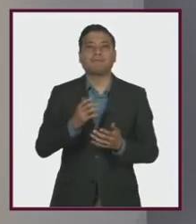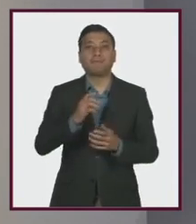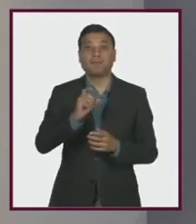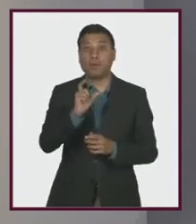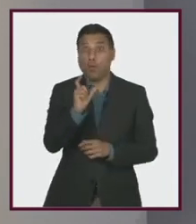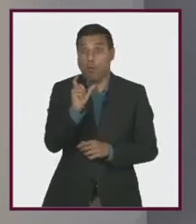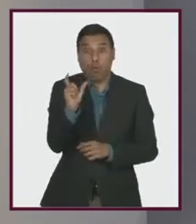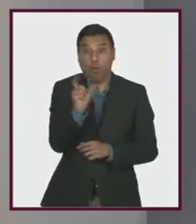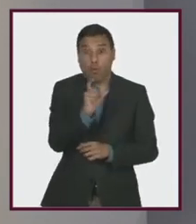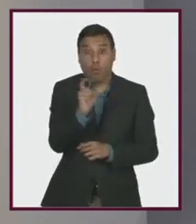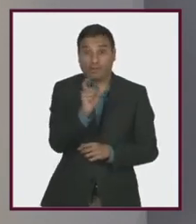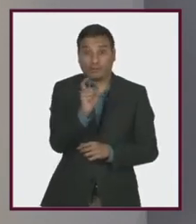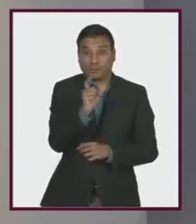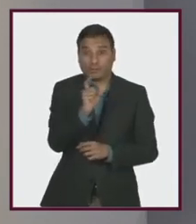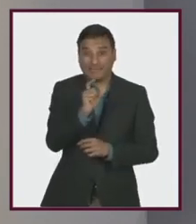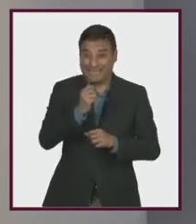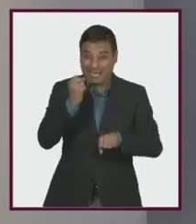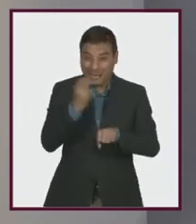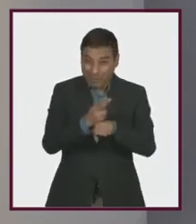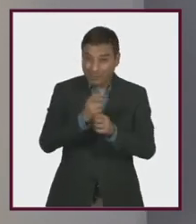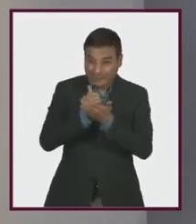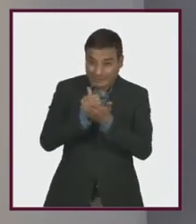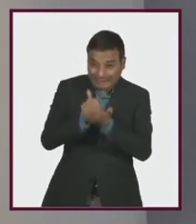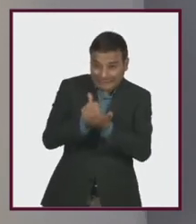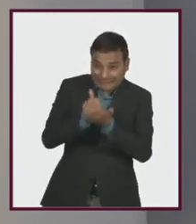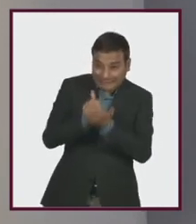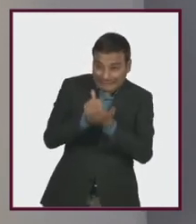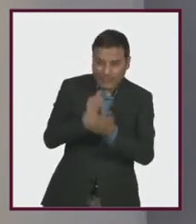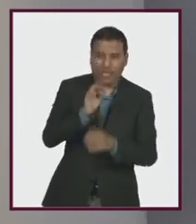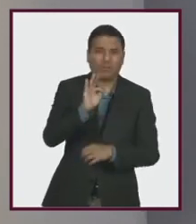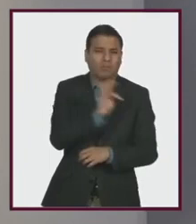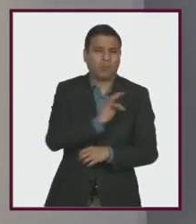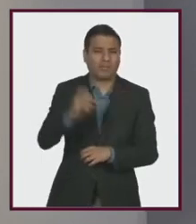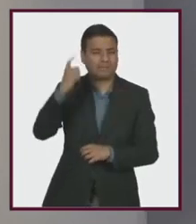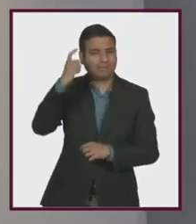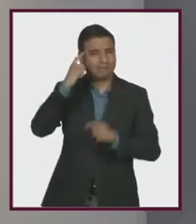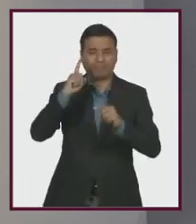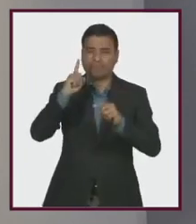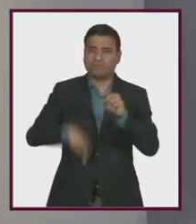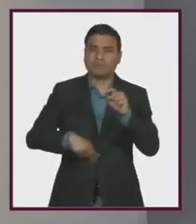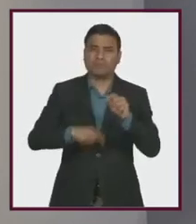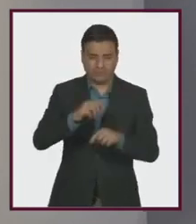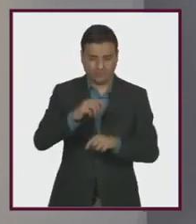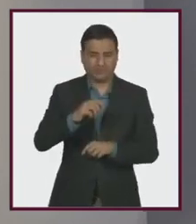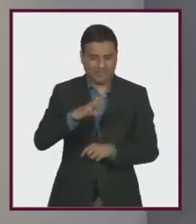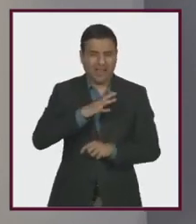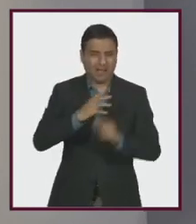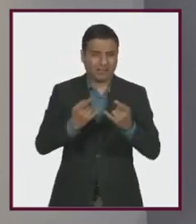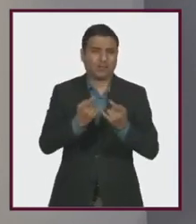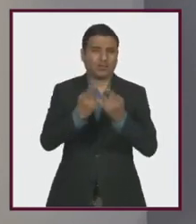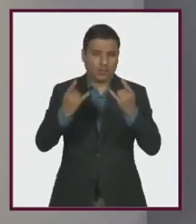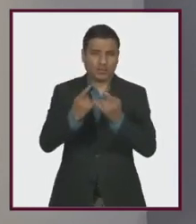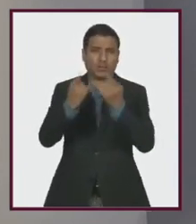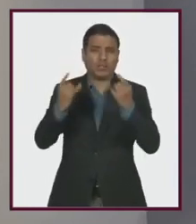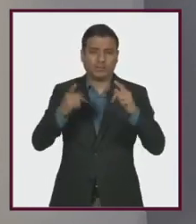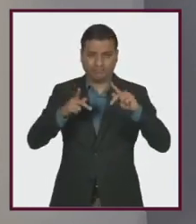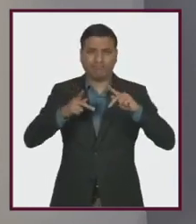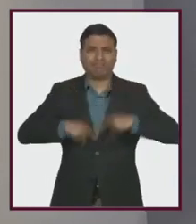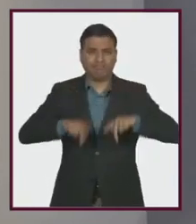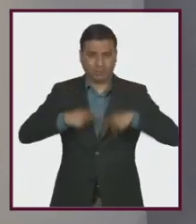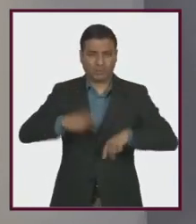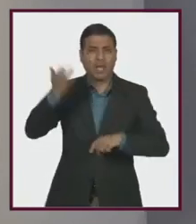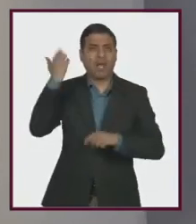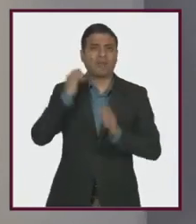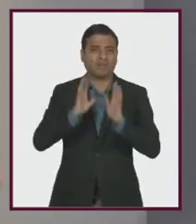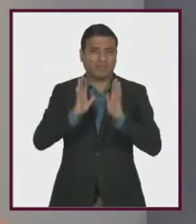el problema puede ser mucho más sencillo salir. Es muy complejo, pero hay historias de éxito de tratamientos y hay personas que consumieron